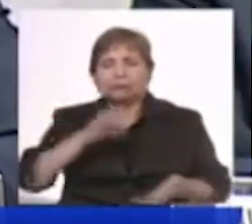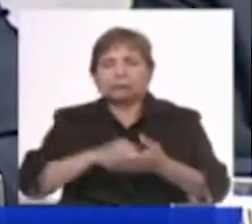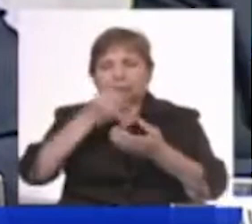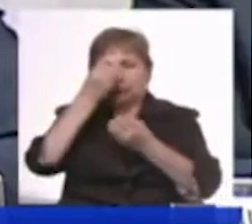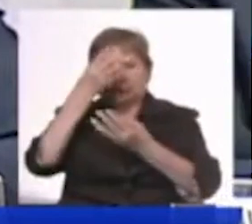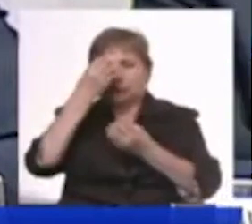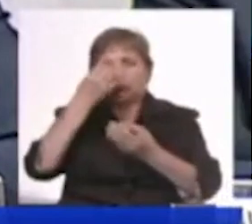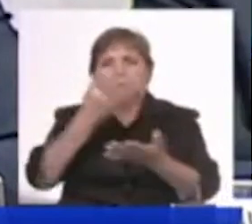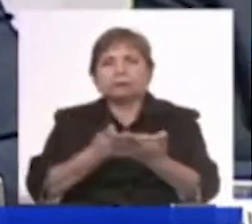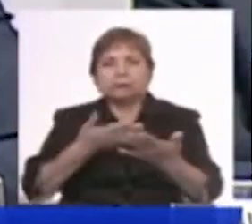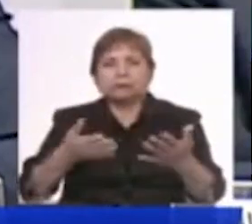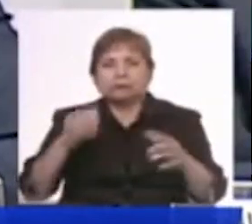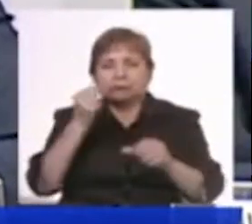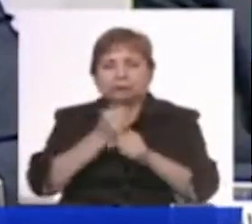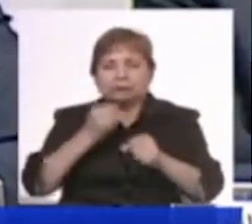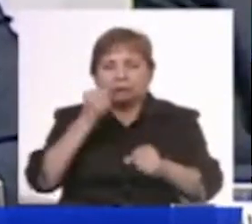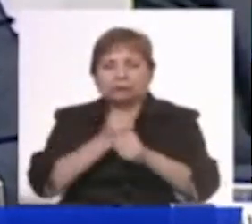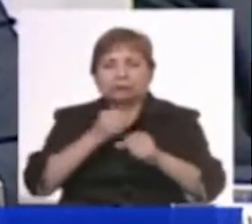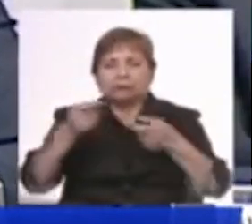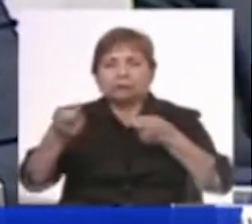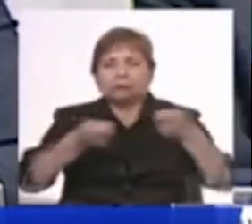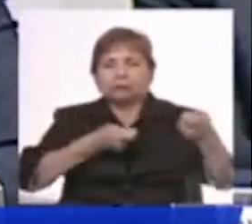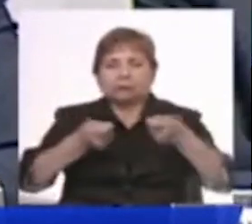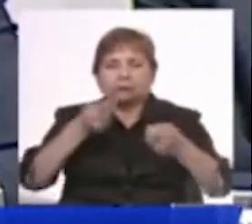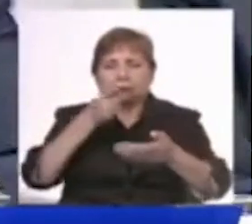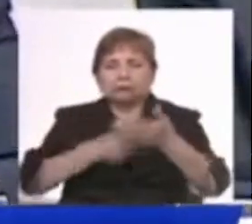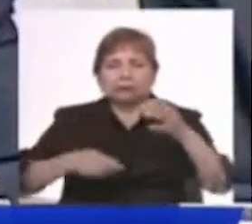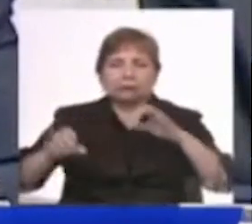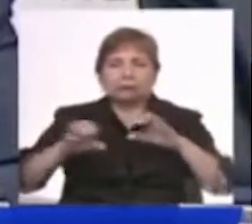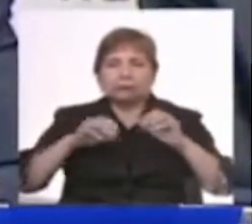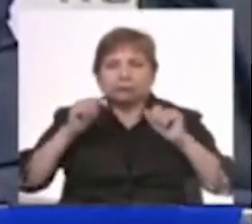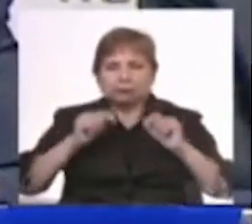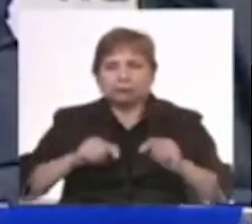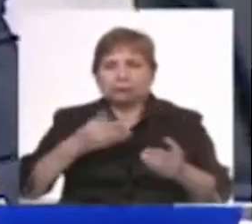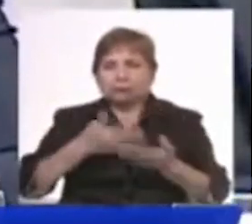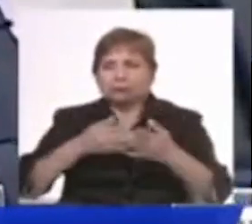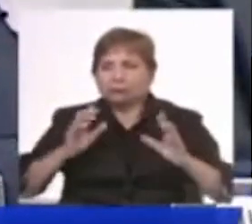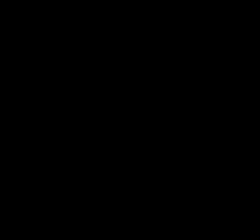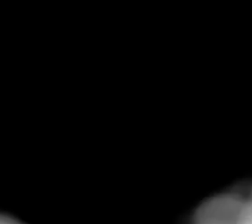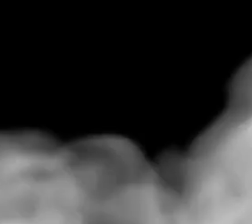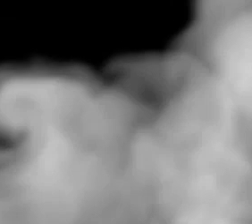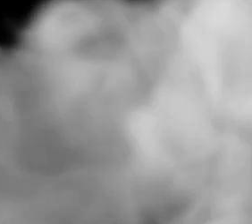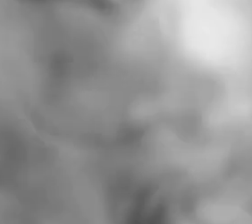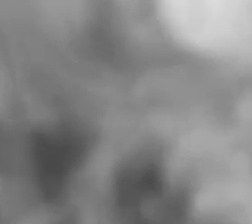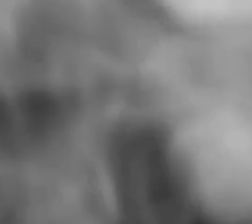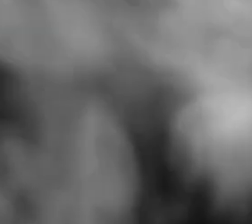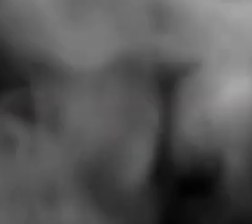dar cuenta de los trabajos administrativos que se vienen realizando en el Congreso.